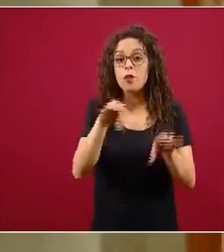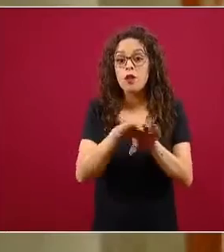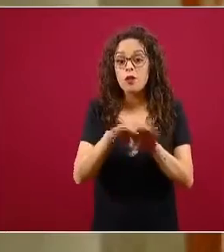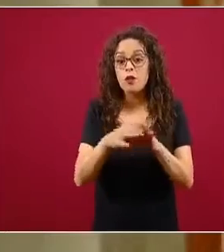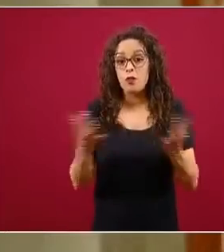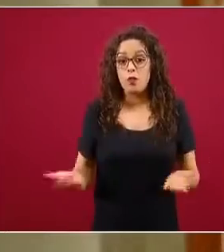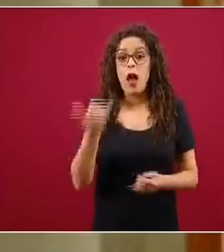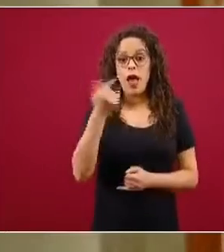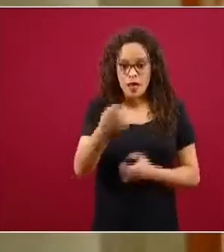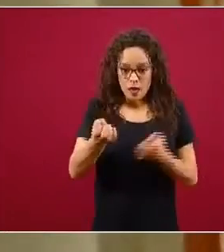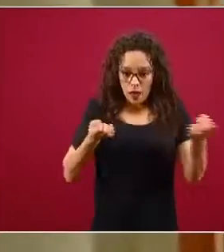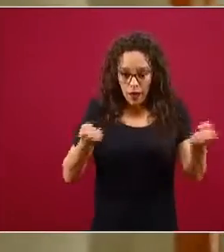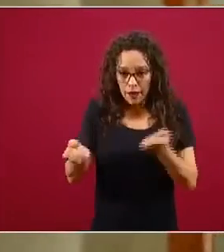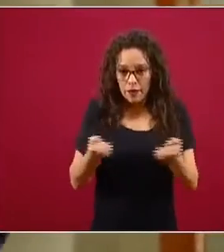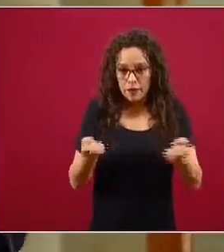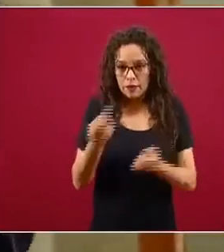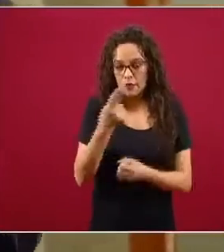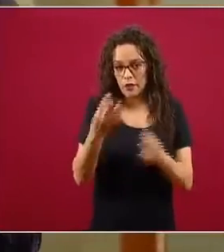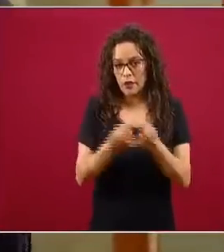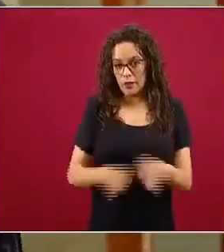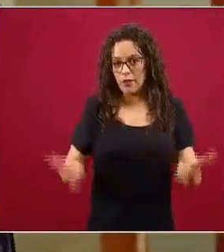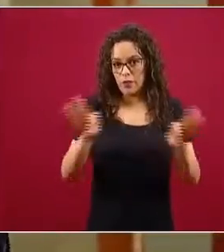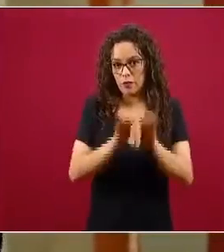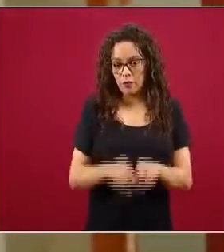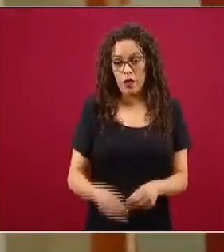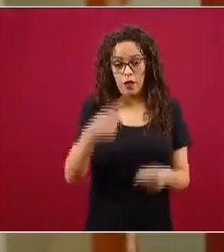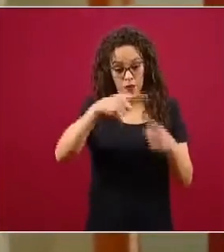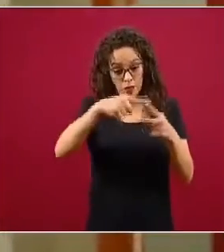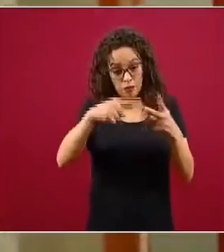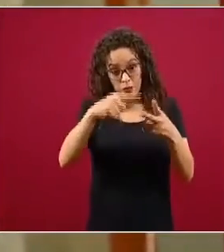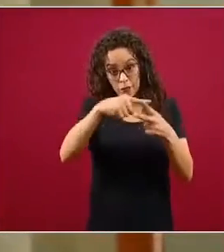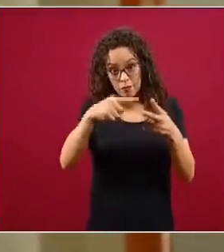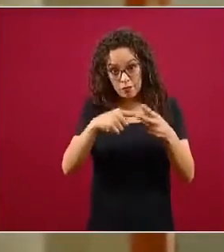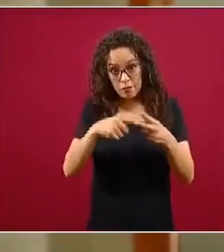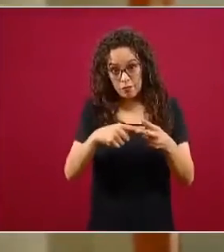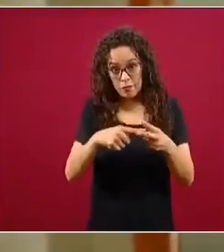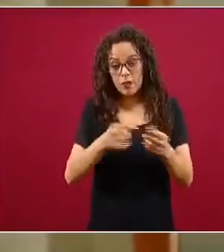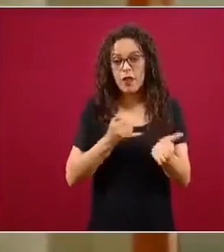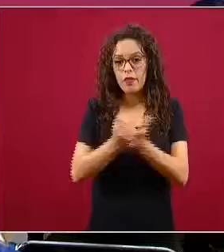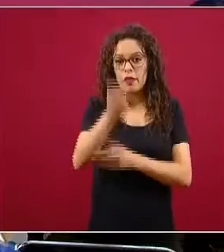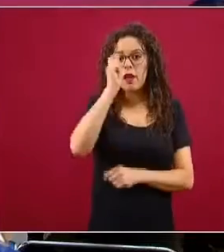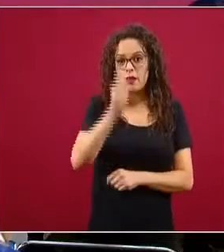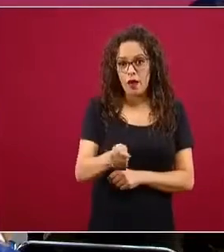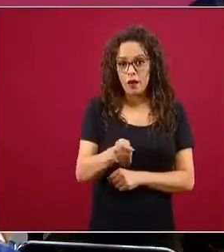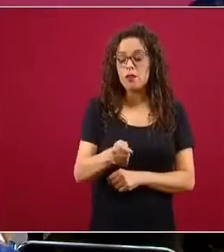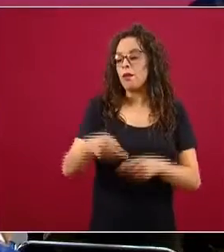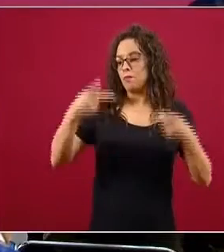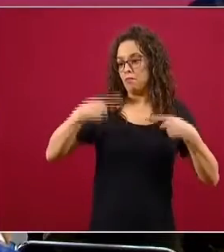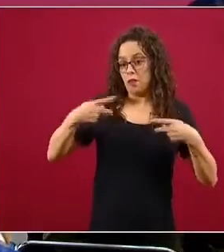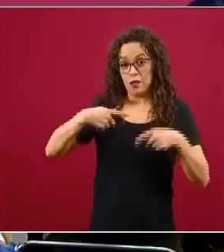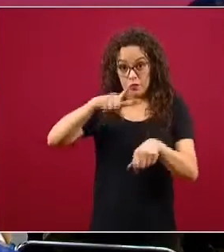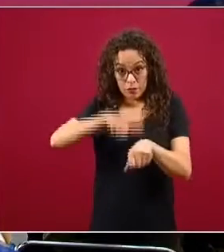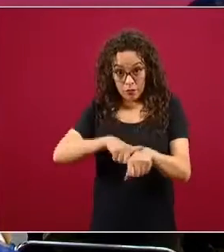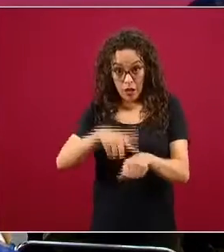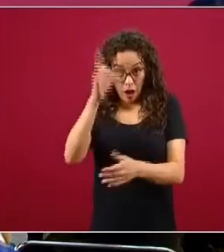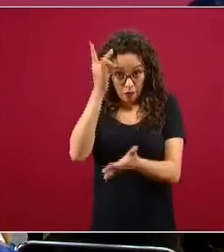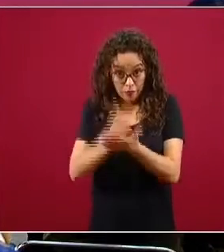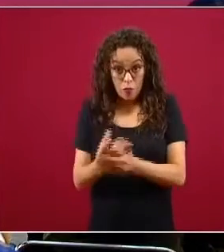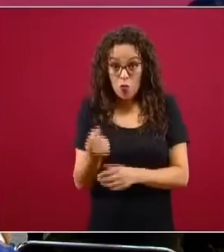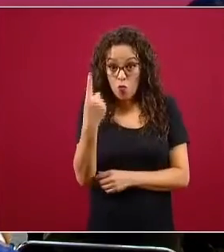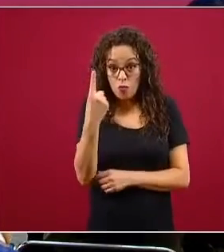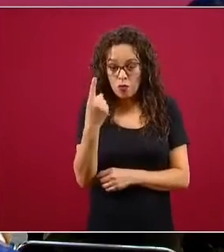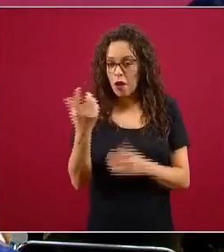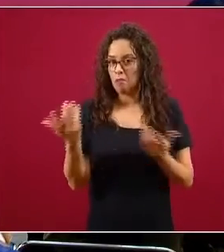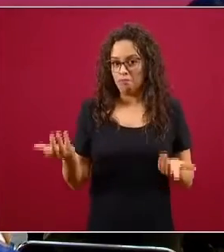actividad física. Pero ninguno de los dos elementos son decisiones personales. No son solamente decisiones personales y